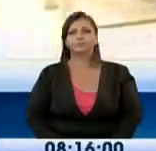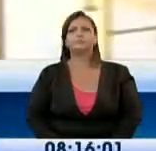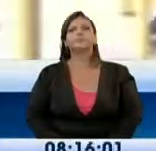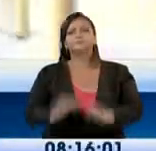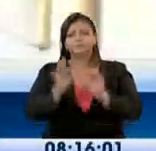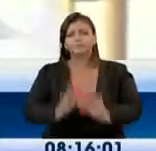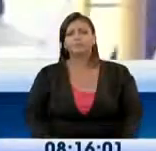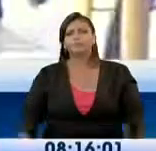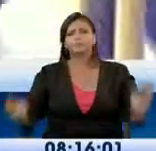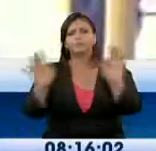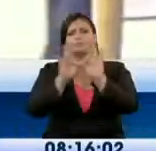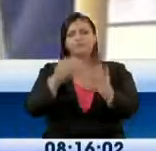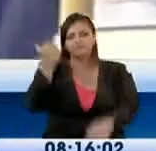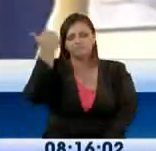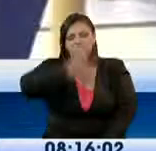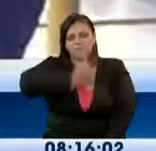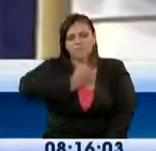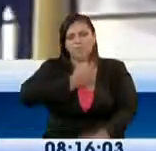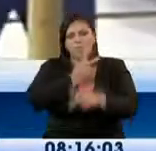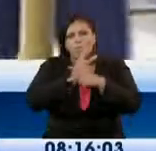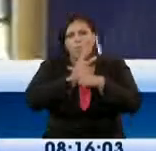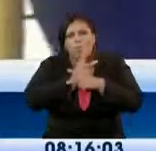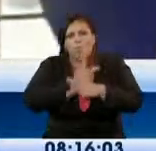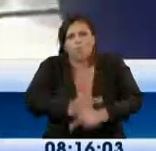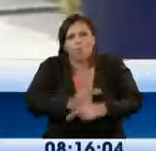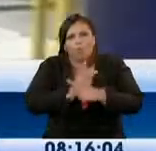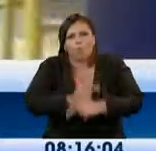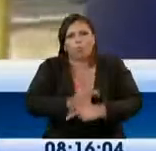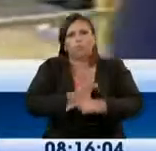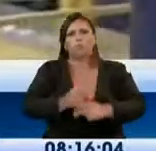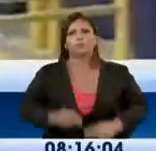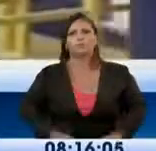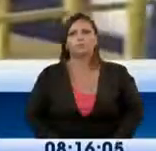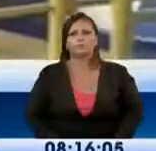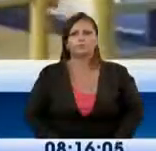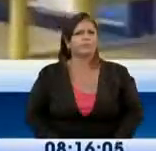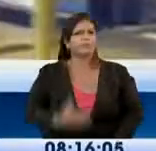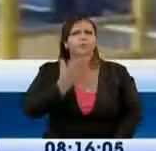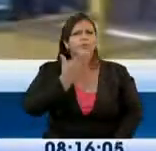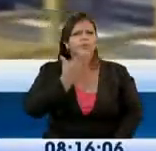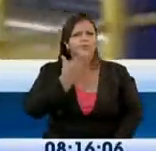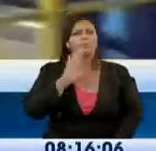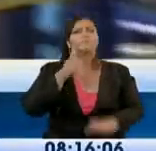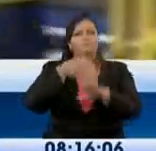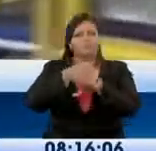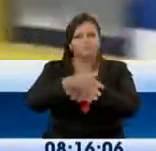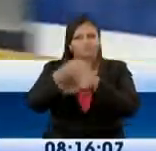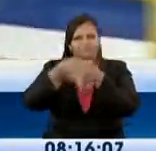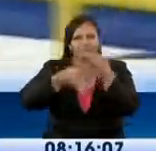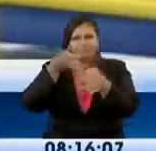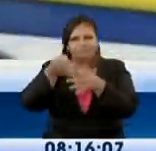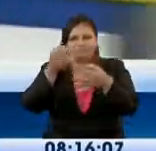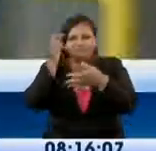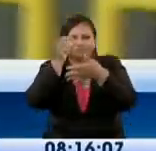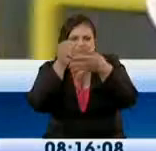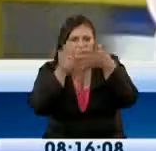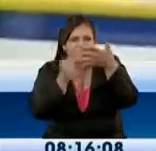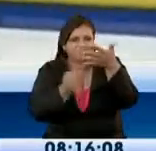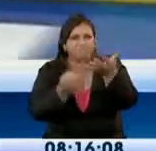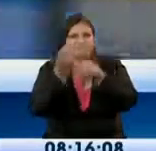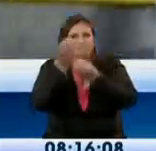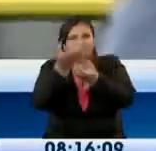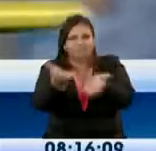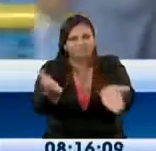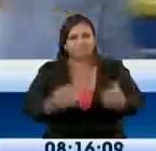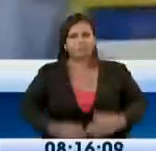prevención. Más adelante vamos a estar conversando acerca de eso, de las medidas de prevención, cómo hacer para evitar ser víctimas de